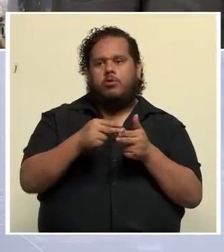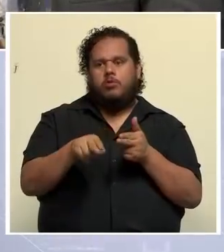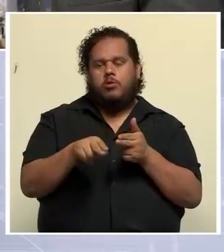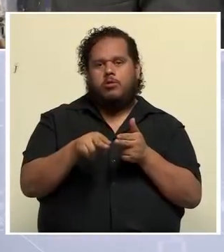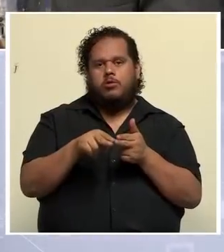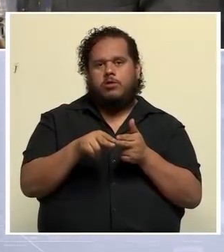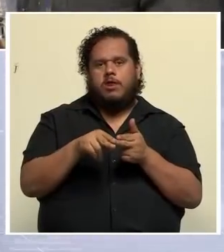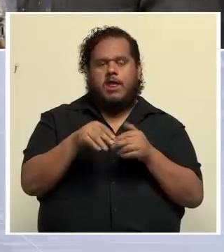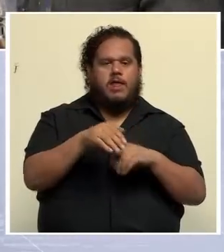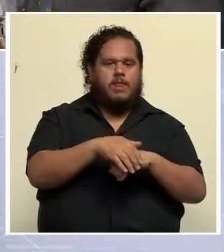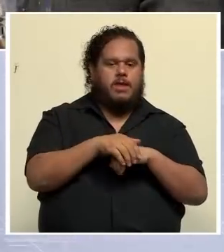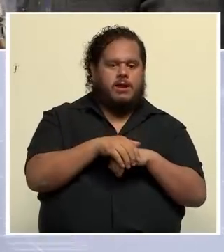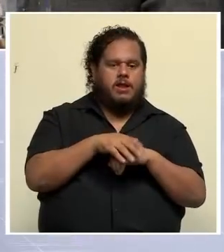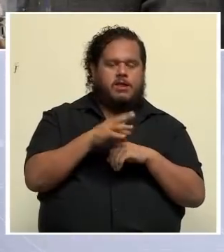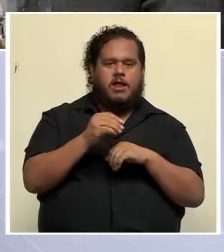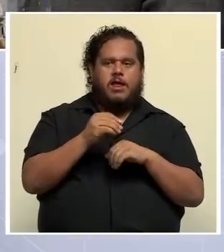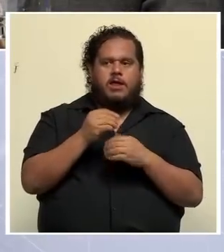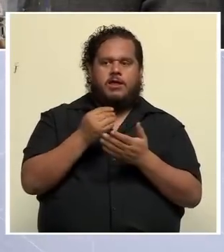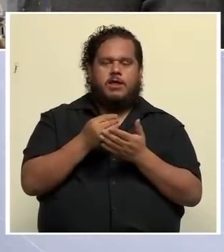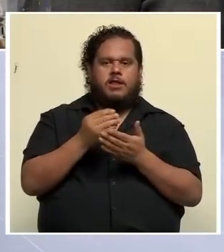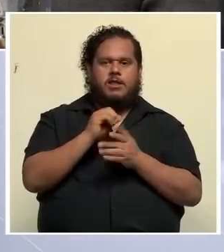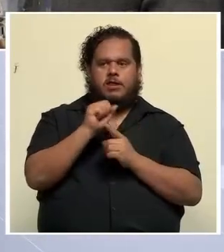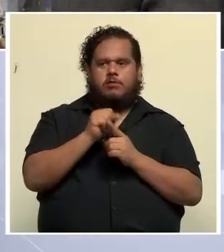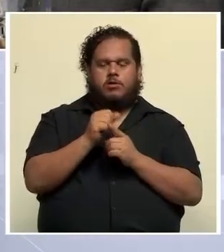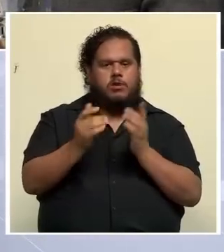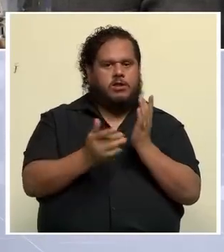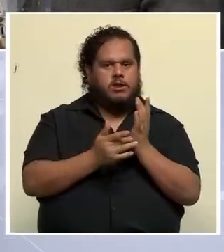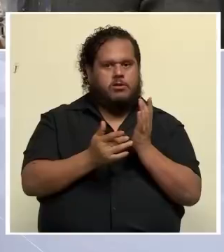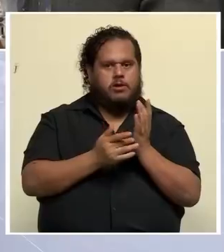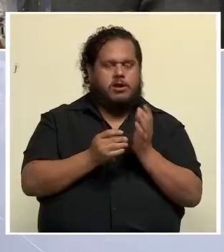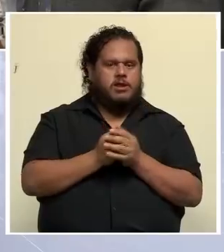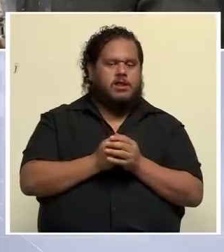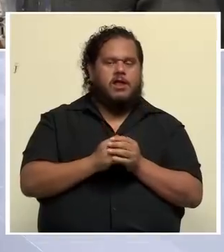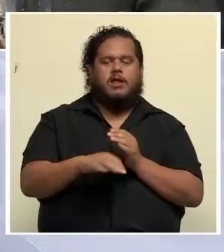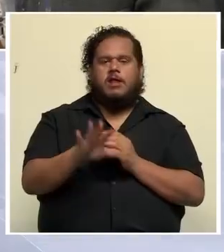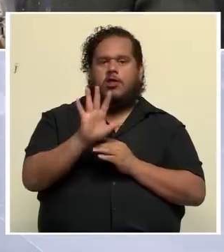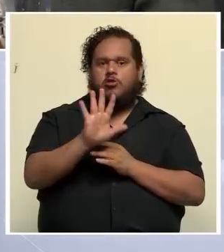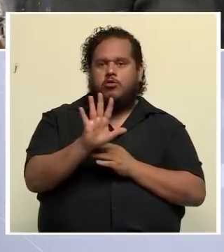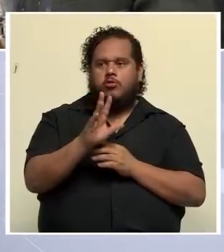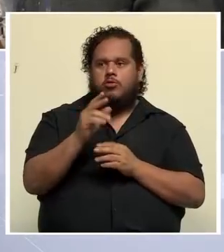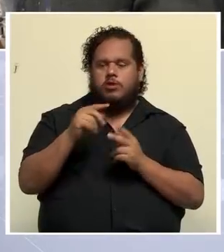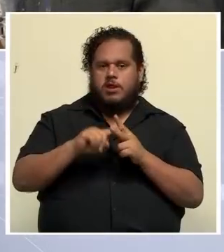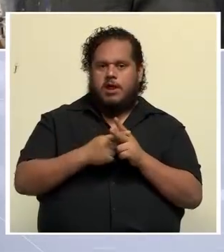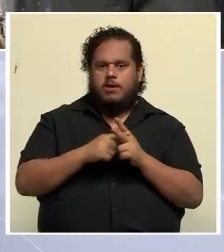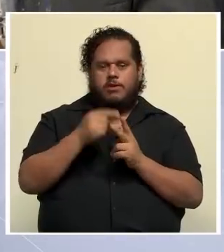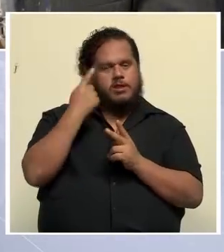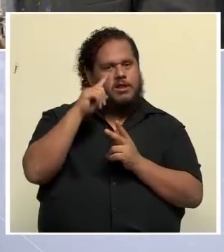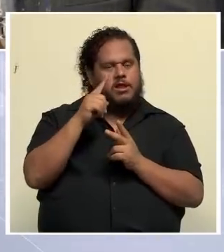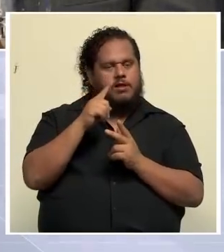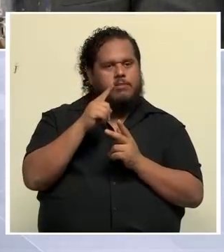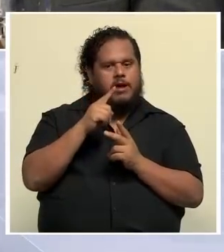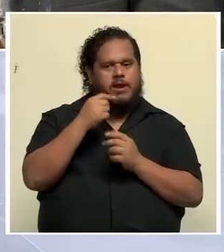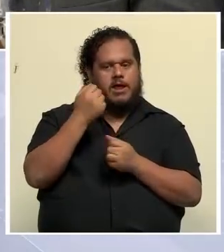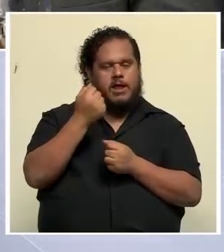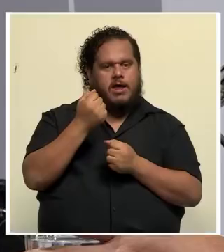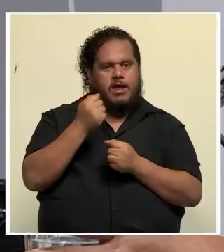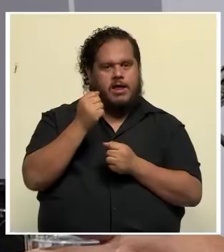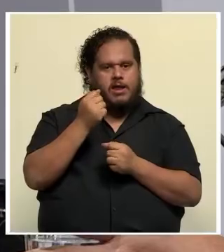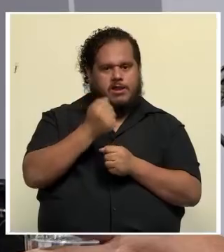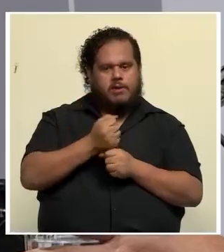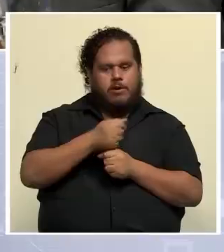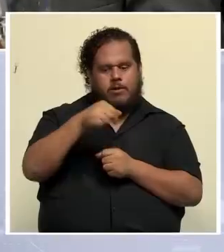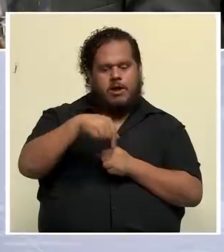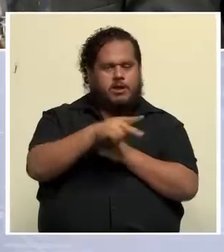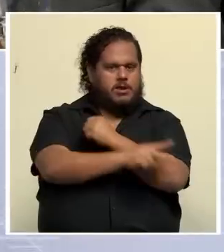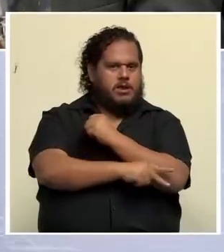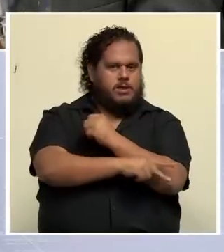de inglés y de acreditaciones tecnológicas que sean sus herramientas para la empleabilidad en este país.